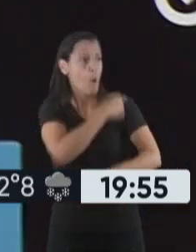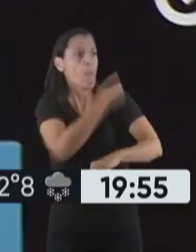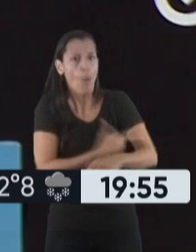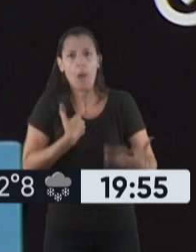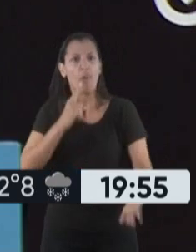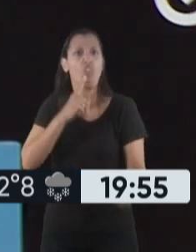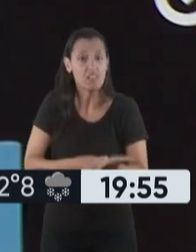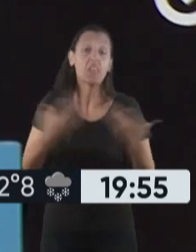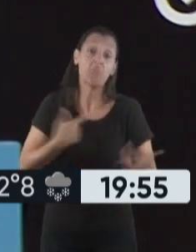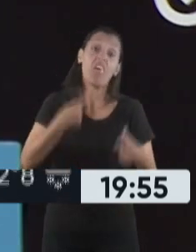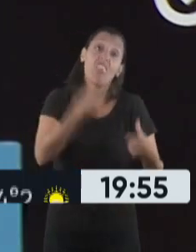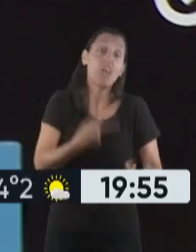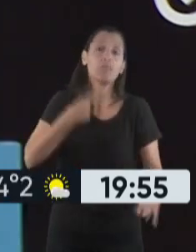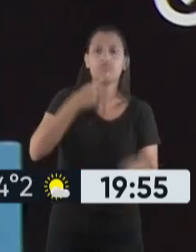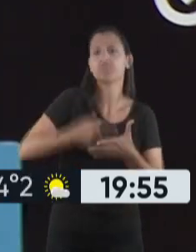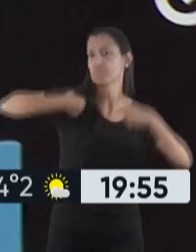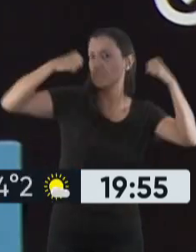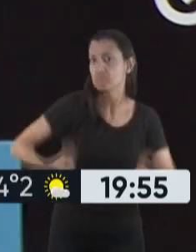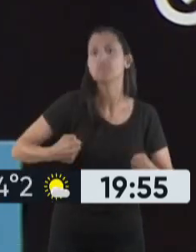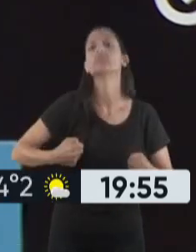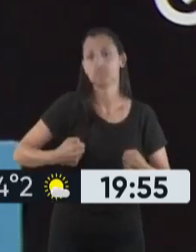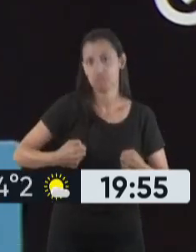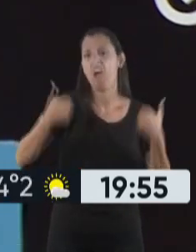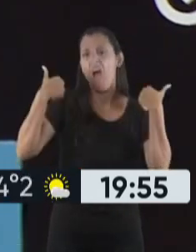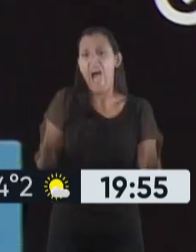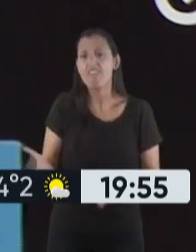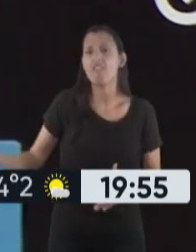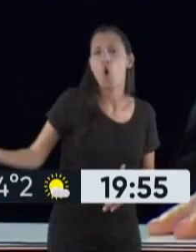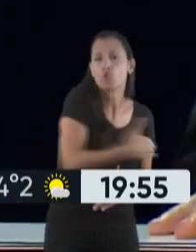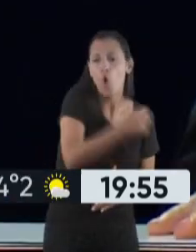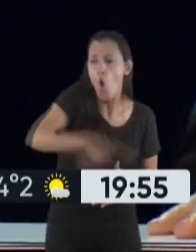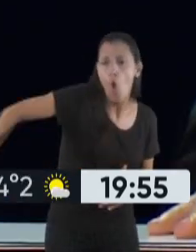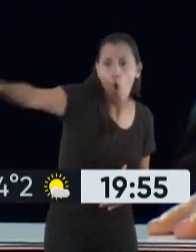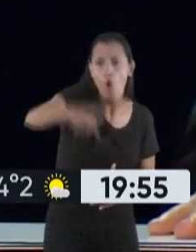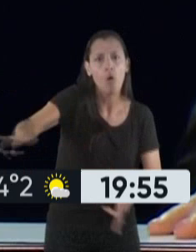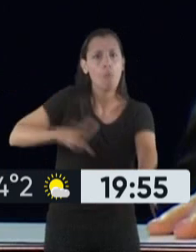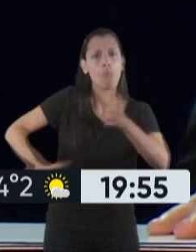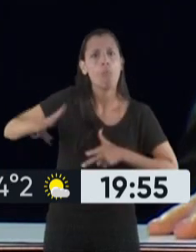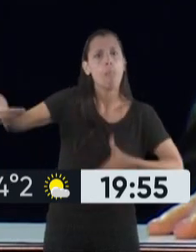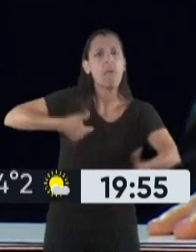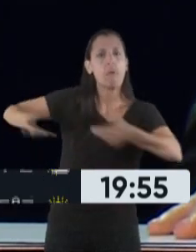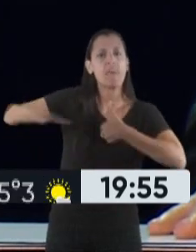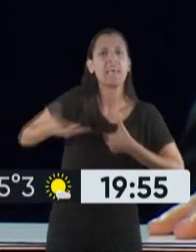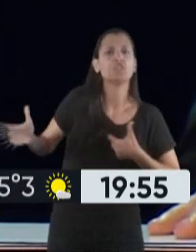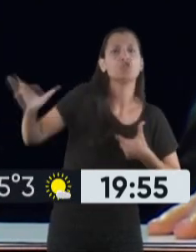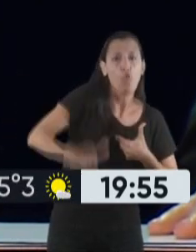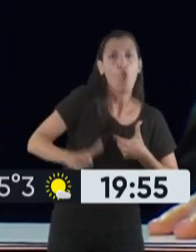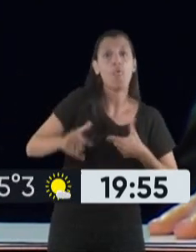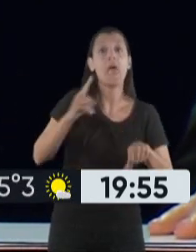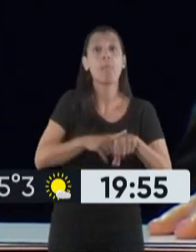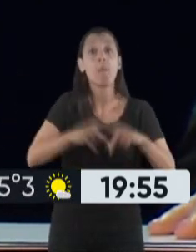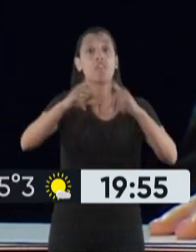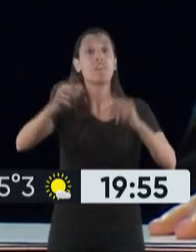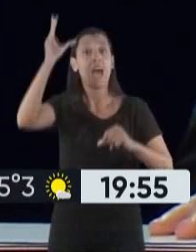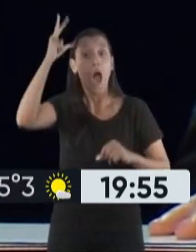tenía, dije, bueno, hagamos lo que toda esta marea humana nos está diciendo cada día, cada 8 de marzo.